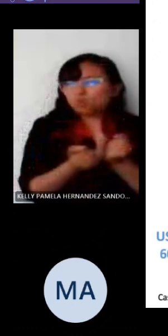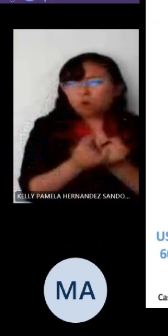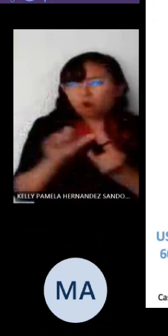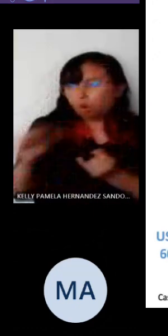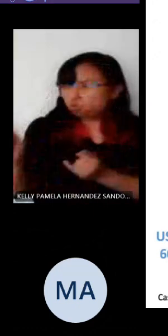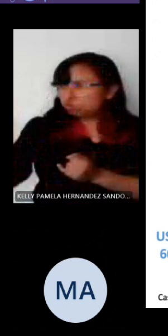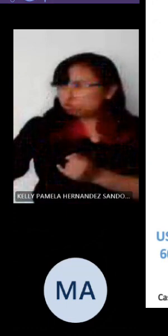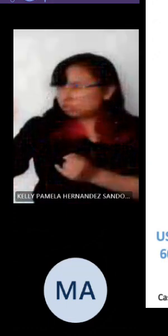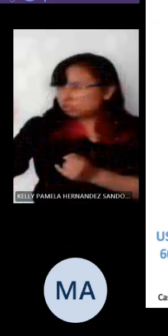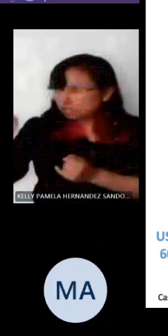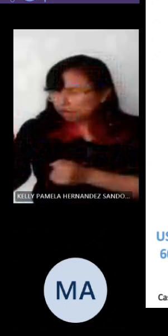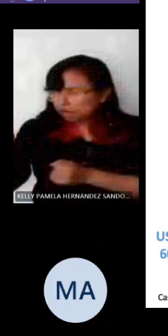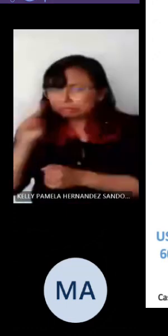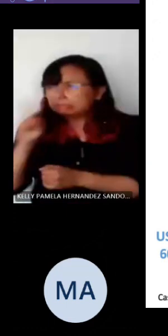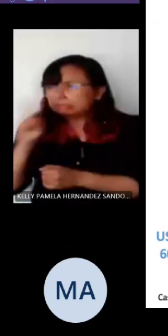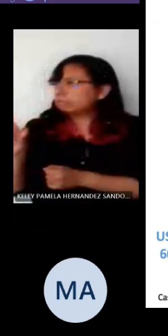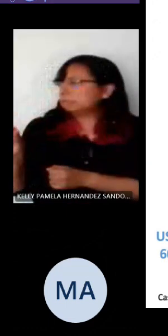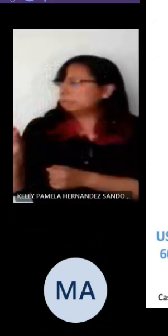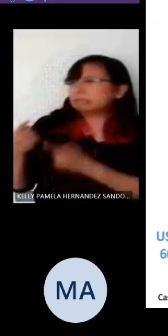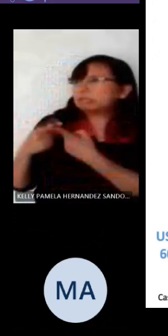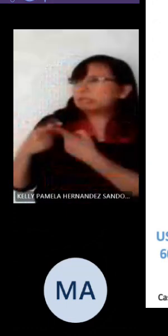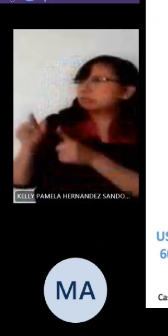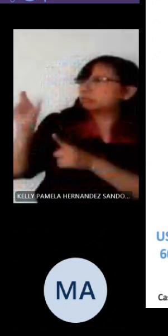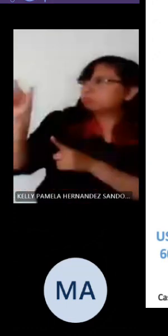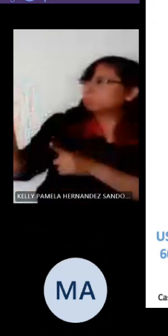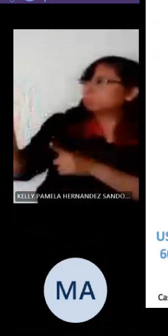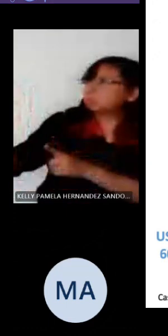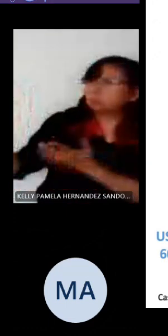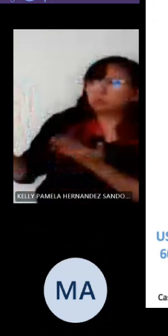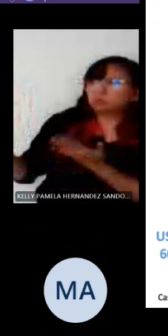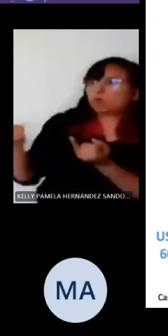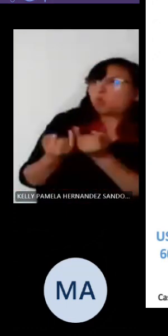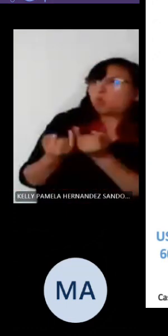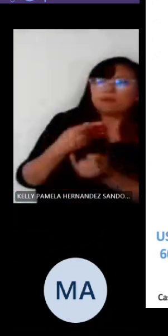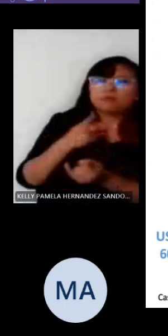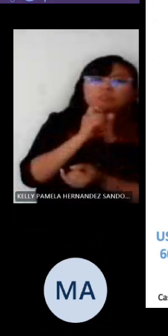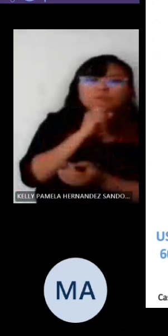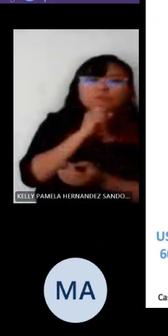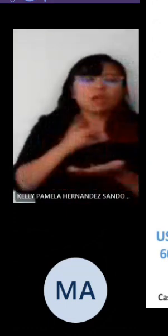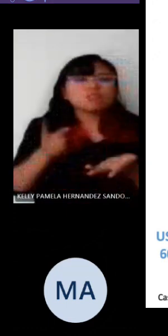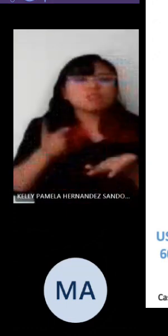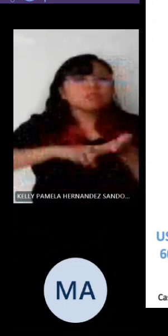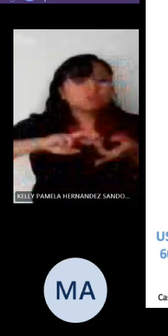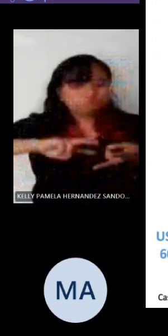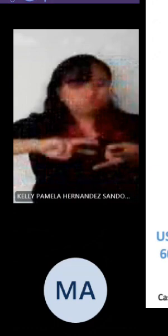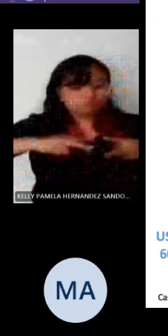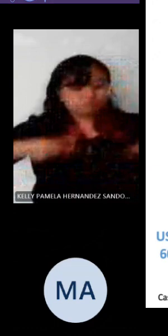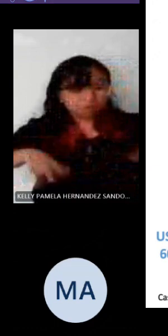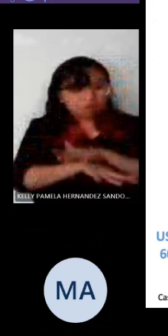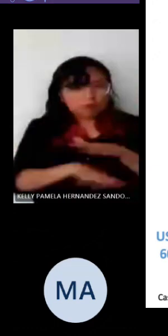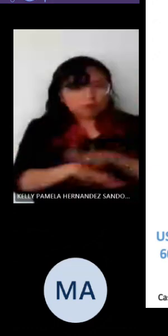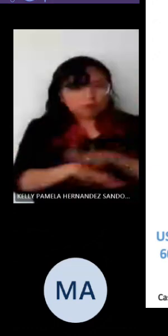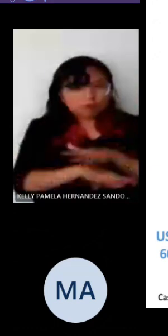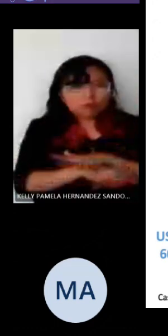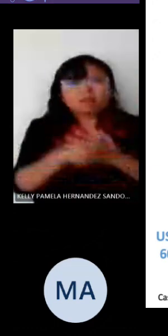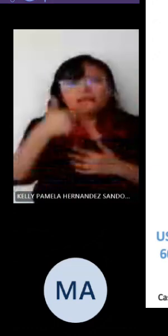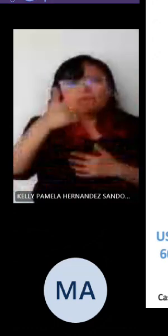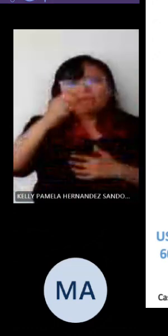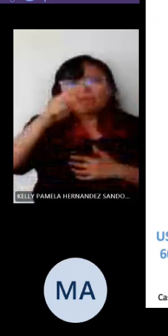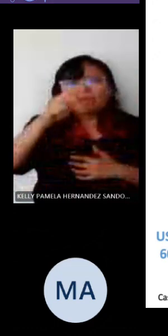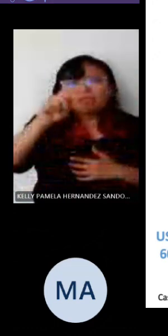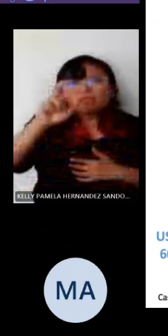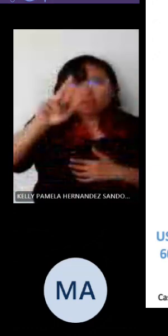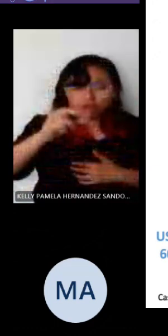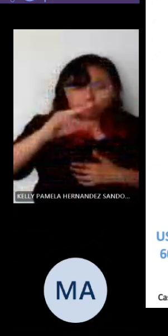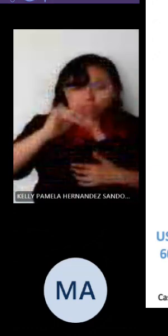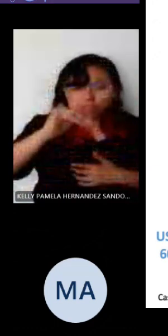complejas en donde hay casos reportados en donde tienen mutaciones en genes que son heterocigotos para 2 genes de síndrome